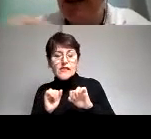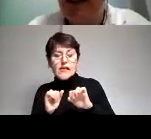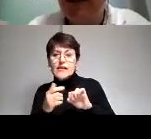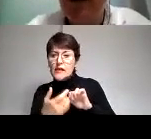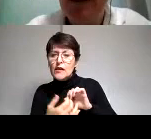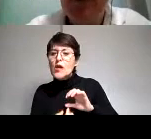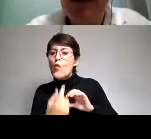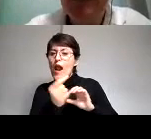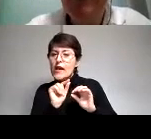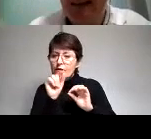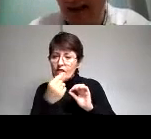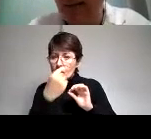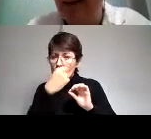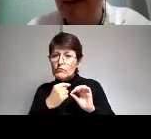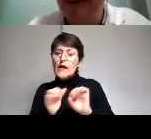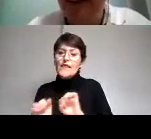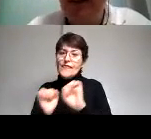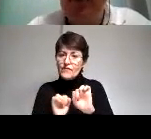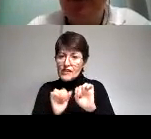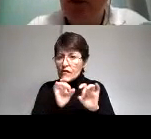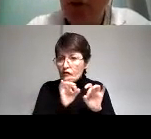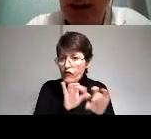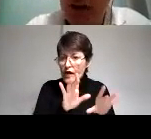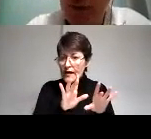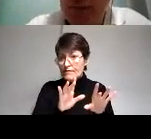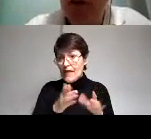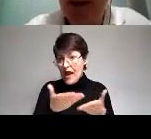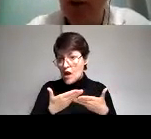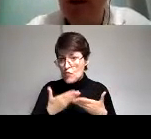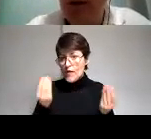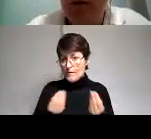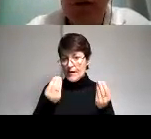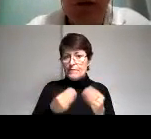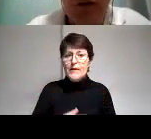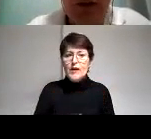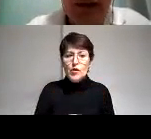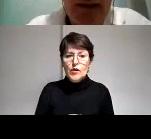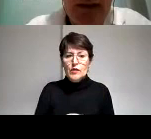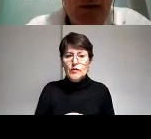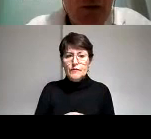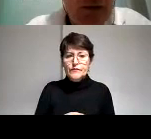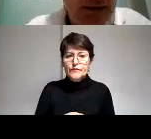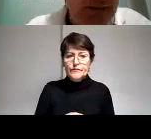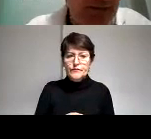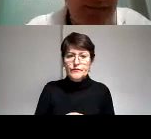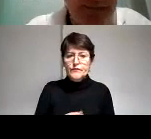una cascada inflamatoria y se acaba deteriorando. Pero los primeros que actúan, los